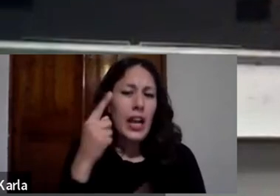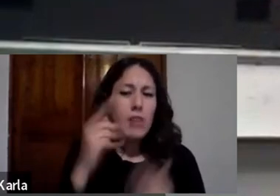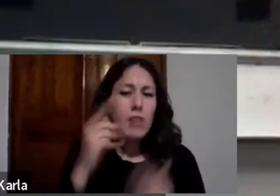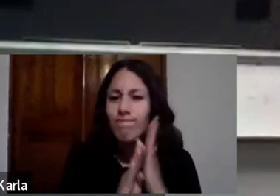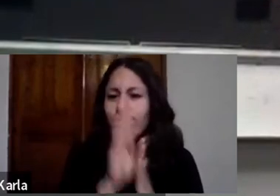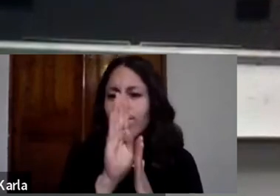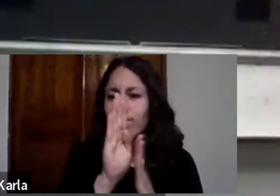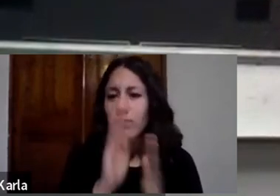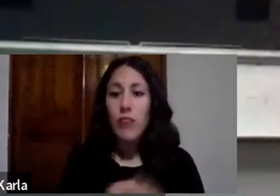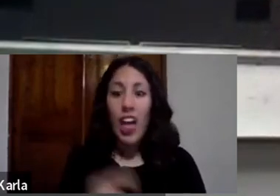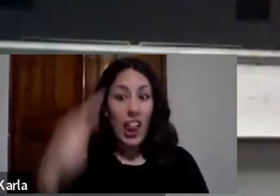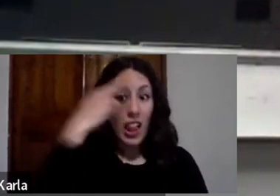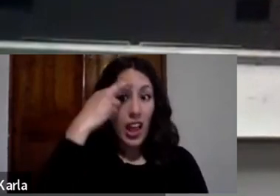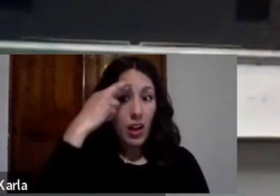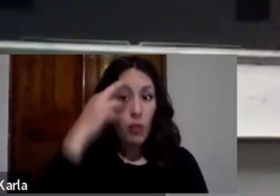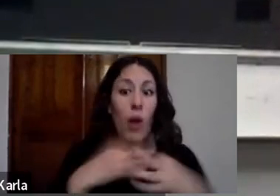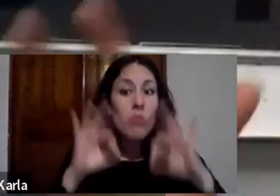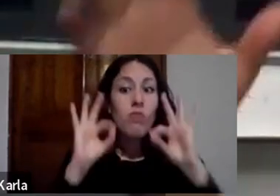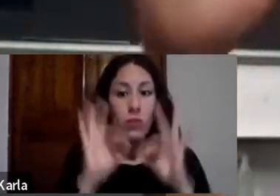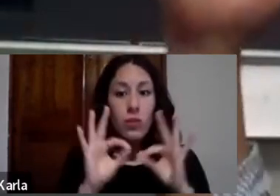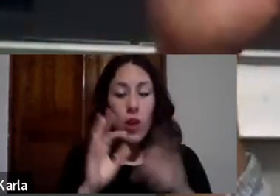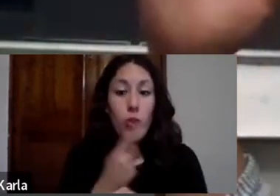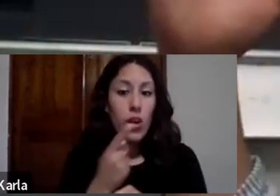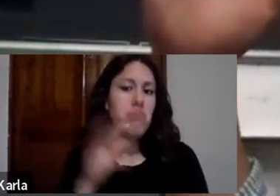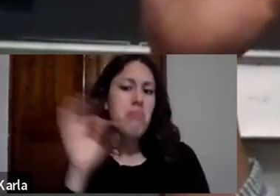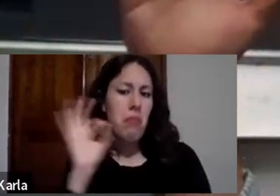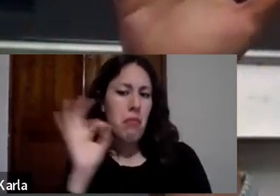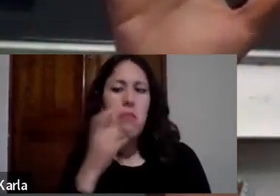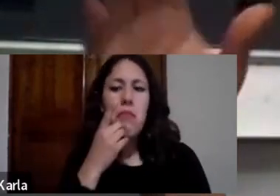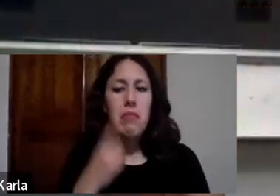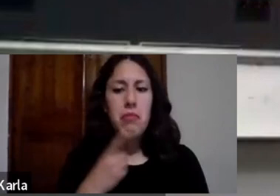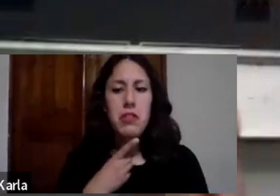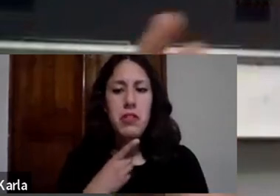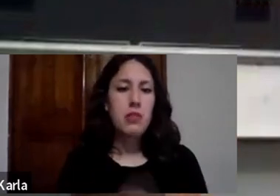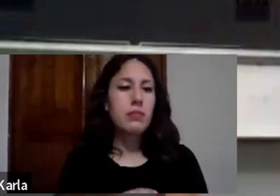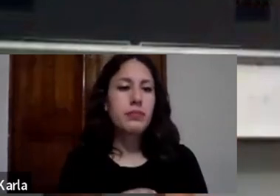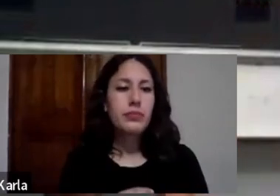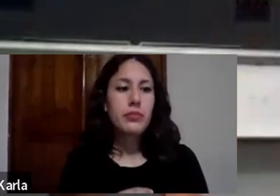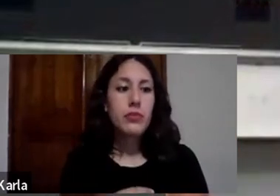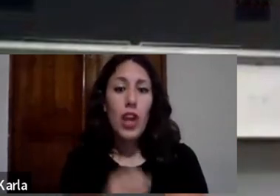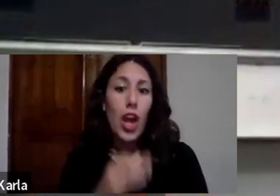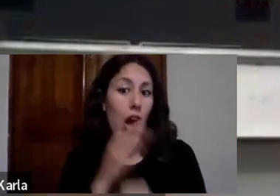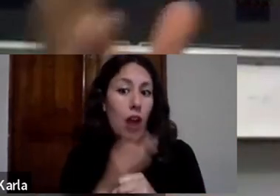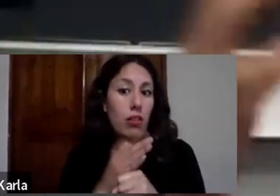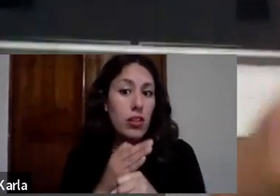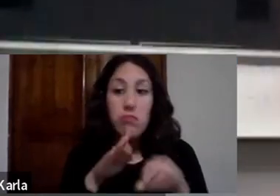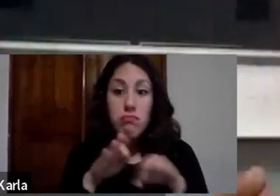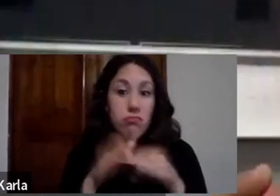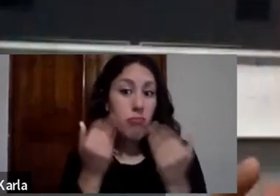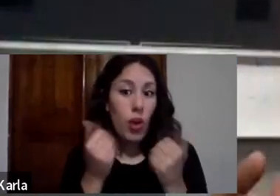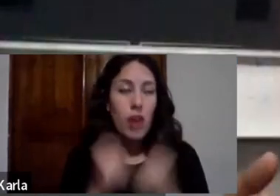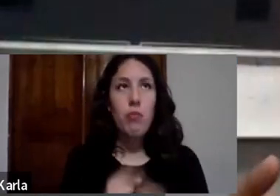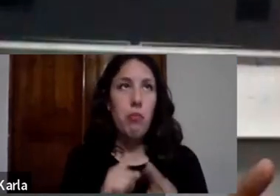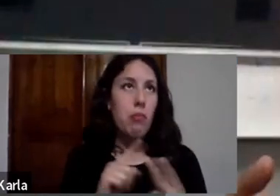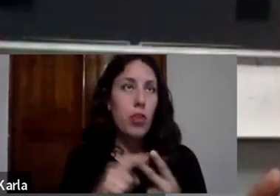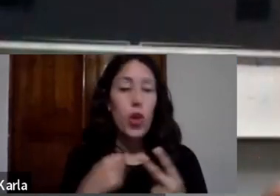Grábatela. Porque ahorita podría decir a alguien, pues es que me quedé sin trabajo, estoy enfermo, traigo